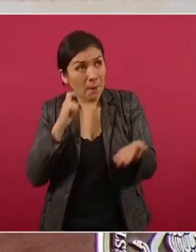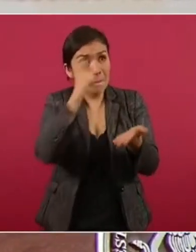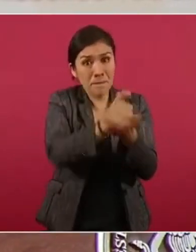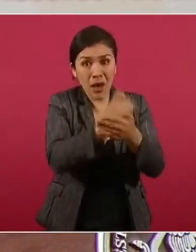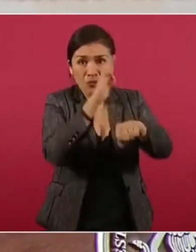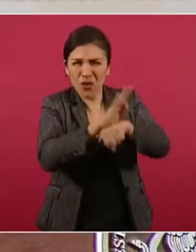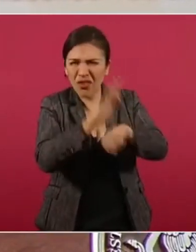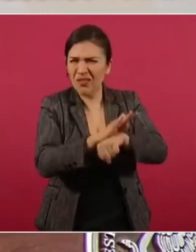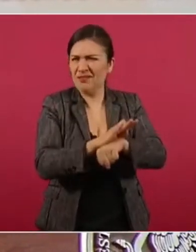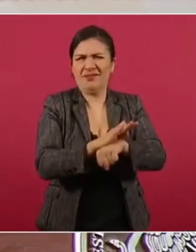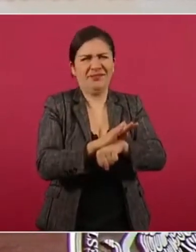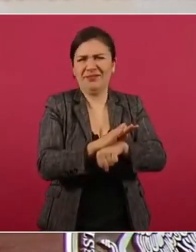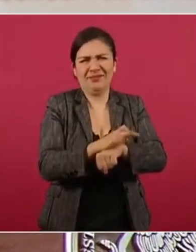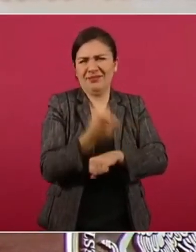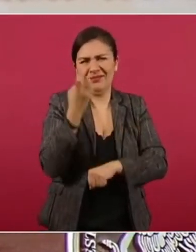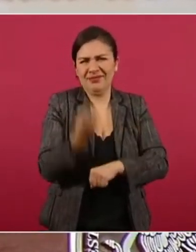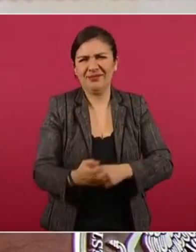Además es una falta de respeto